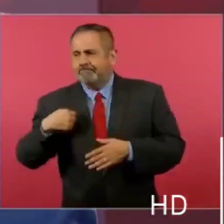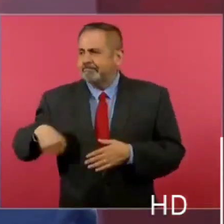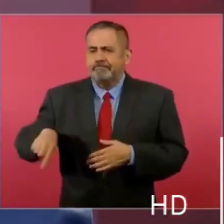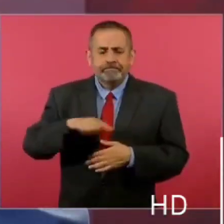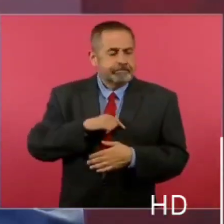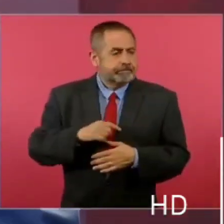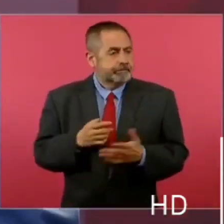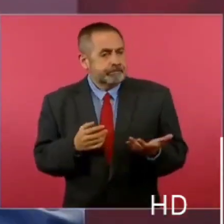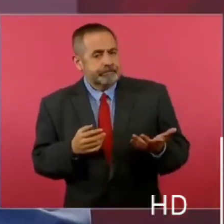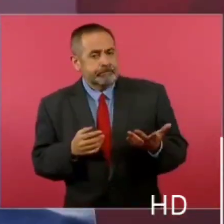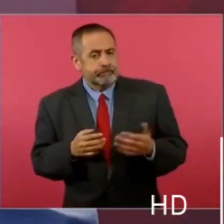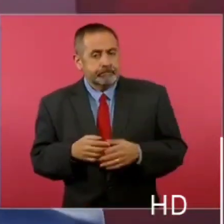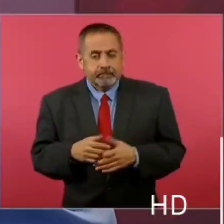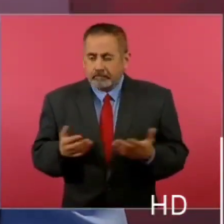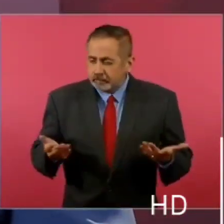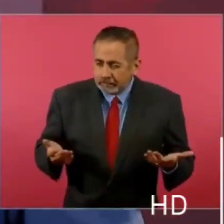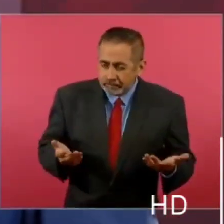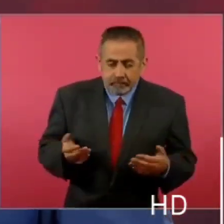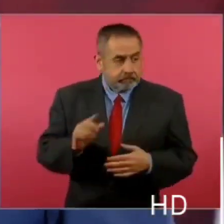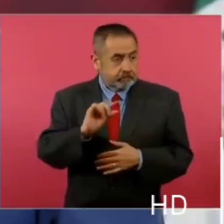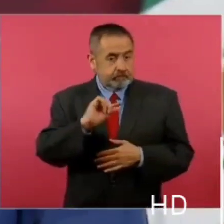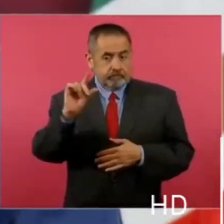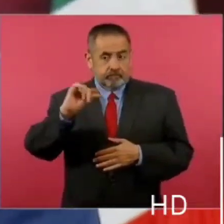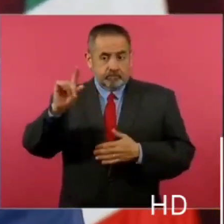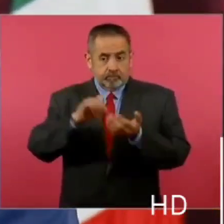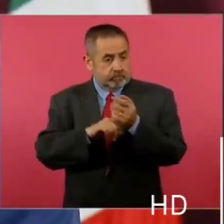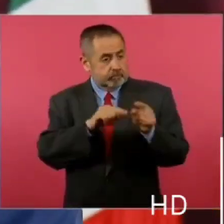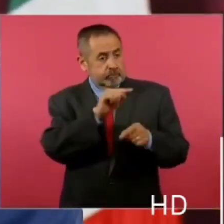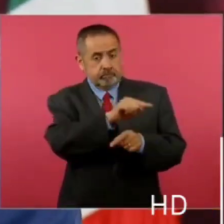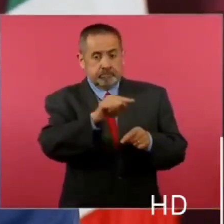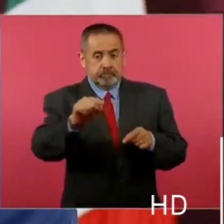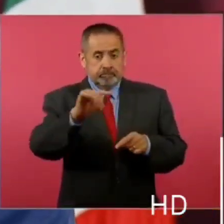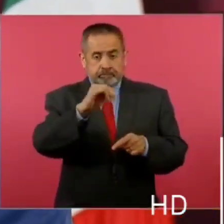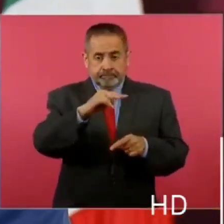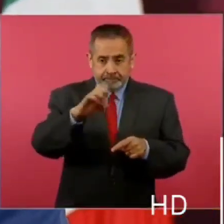y que las autoridades